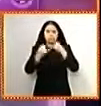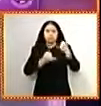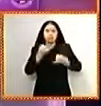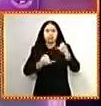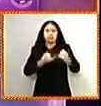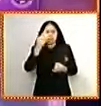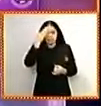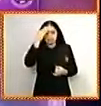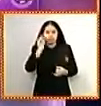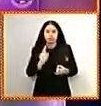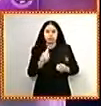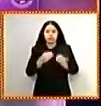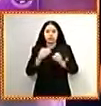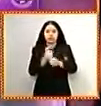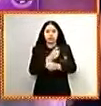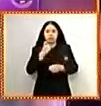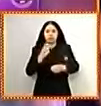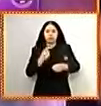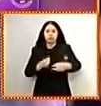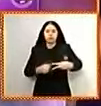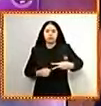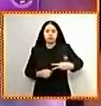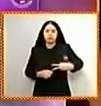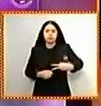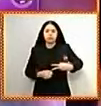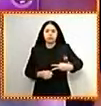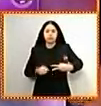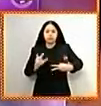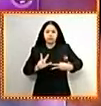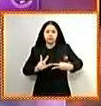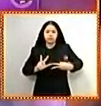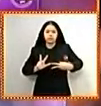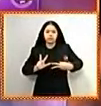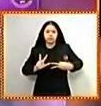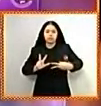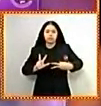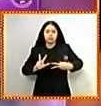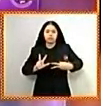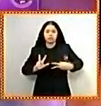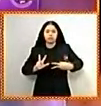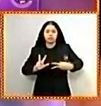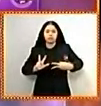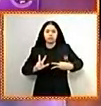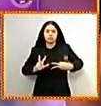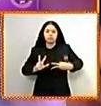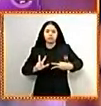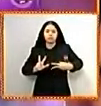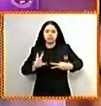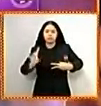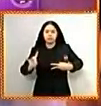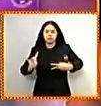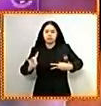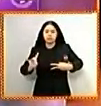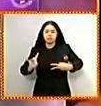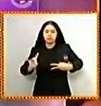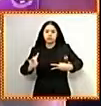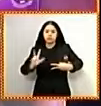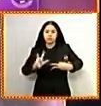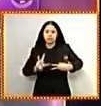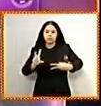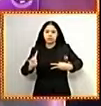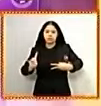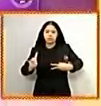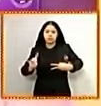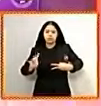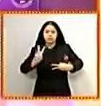conocemos el primer número, ganado primer dígito. 3, segundo dígito. 8, primer número ganador, 38. Y